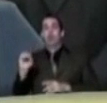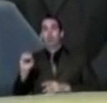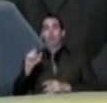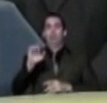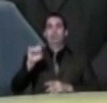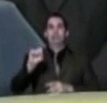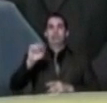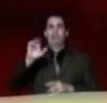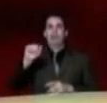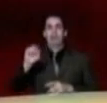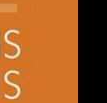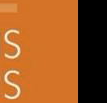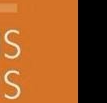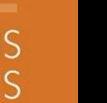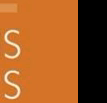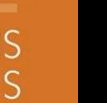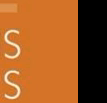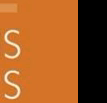Luis Rivera